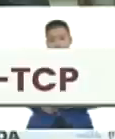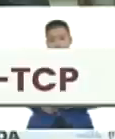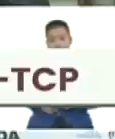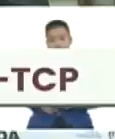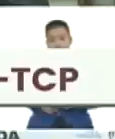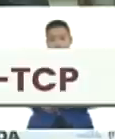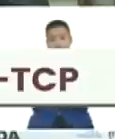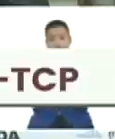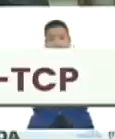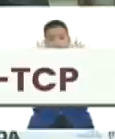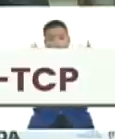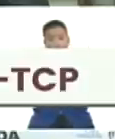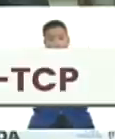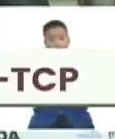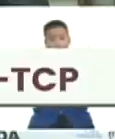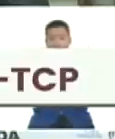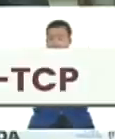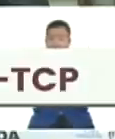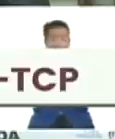podido